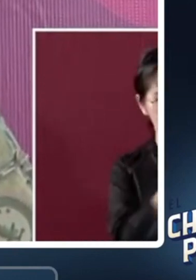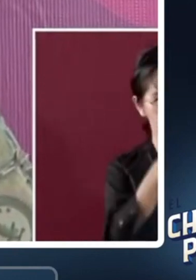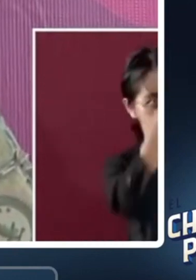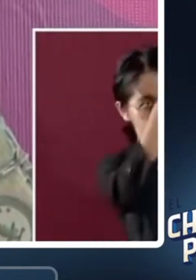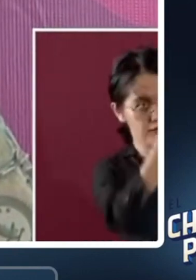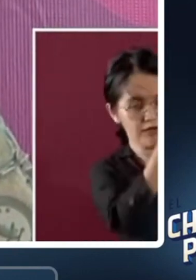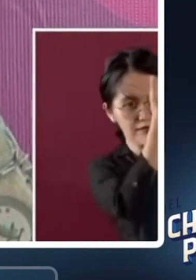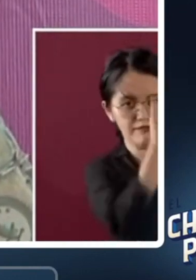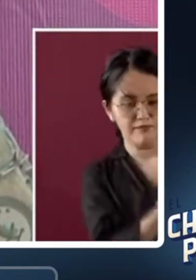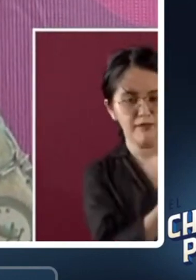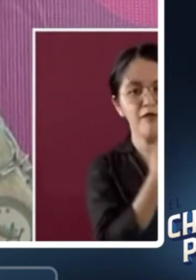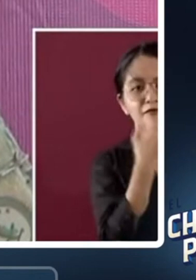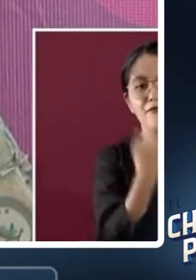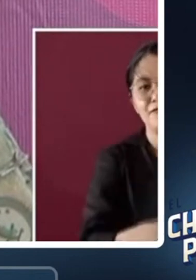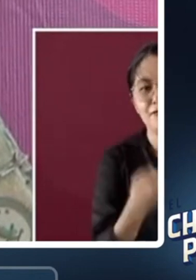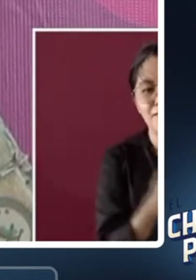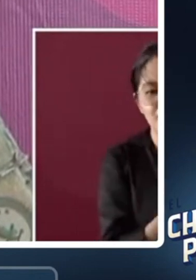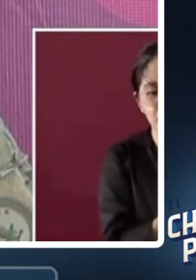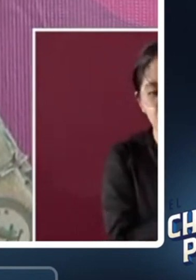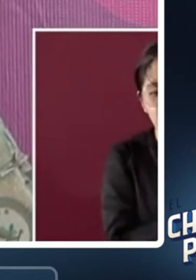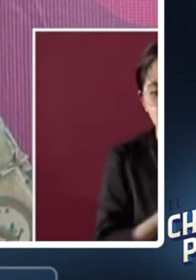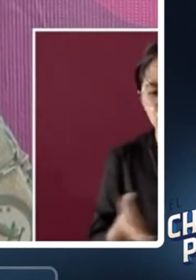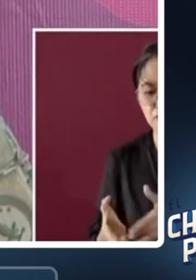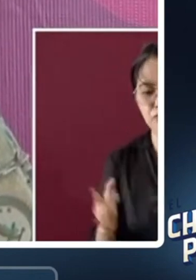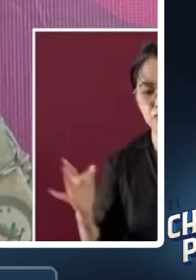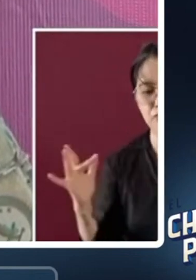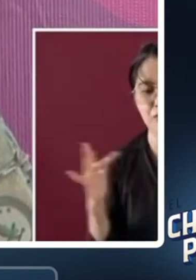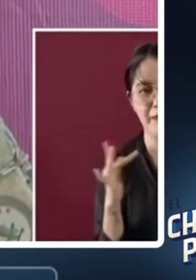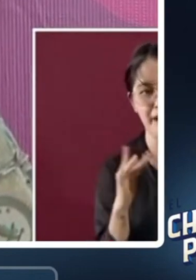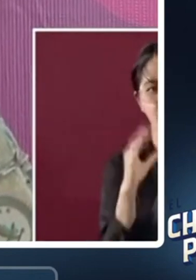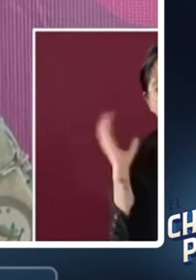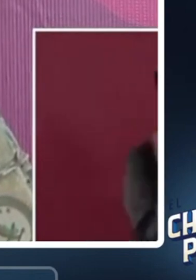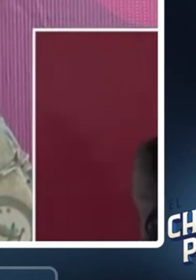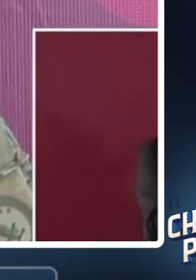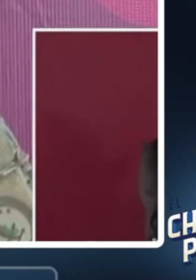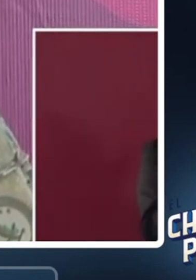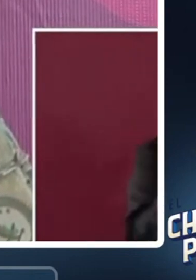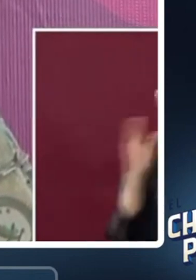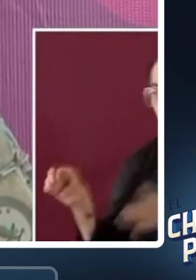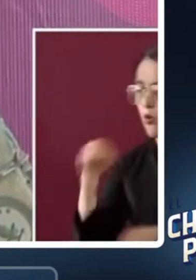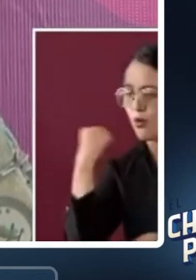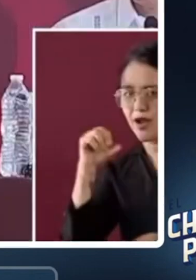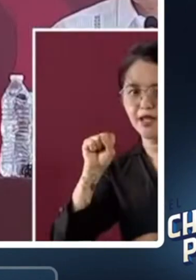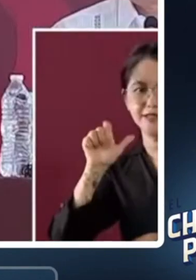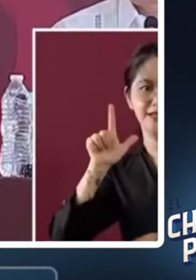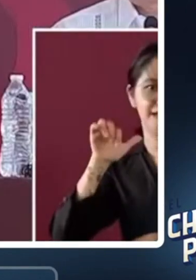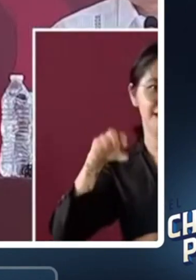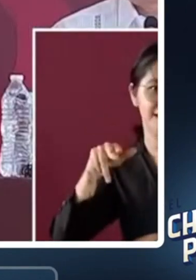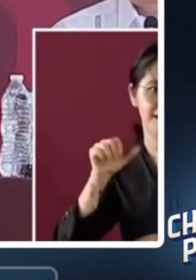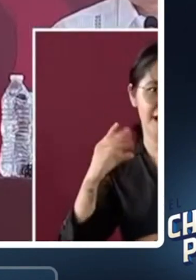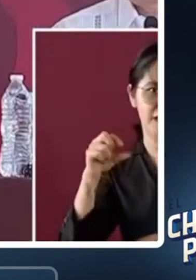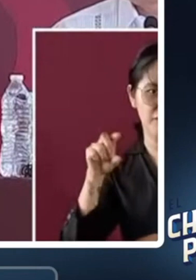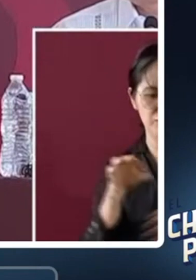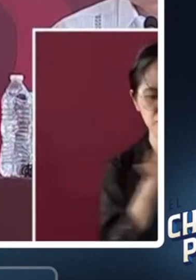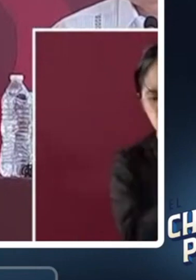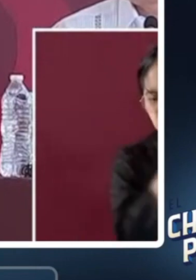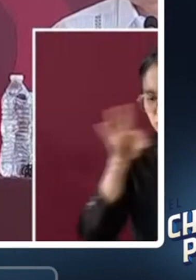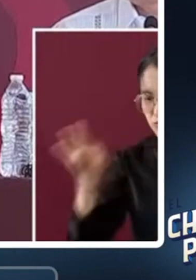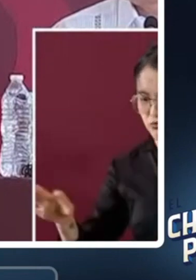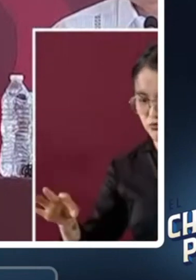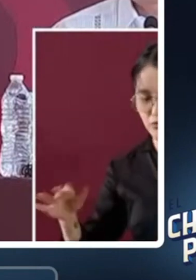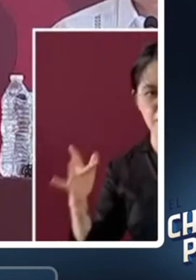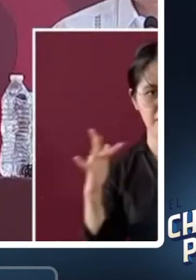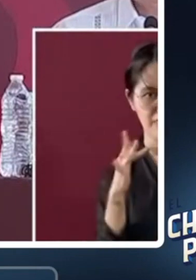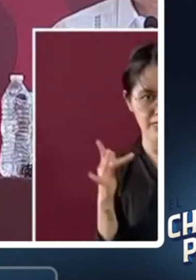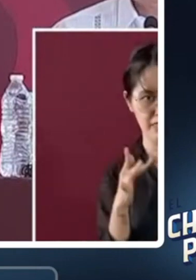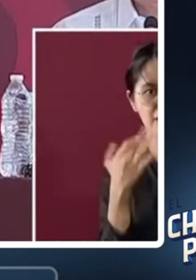une Coatzacoalcos con Salina Cruz, donde ya hay alrededor de 1.200 elementos de infantería